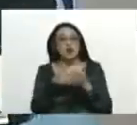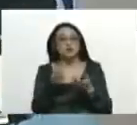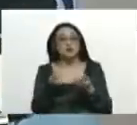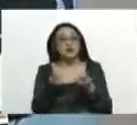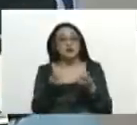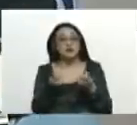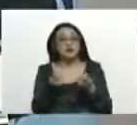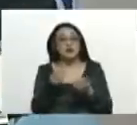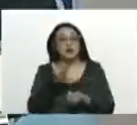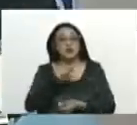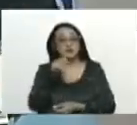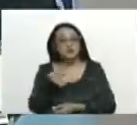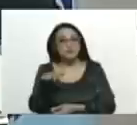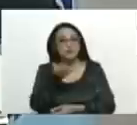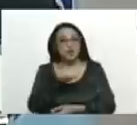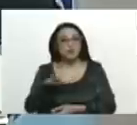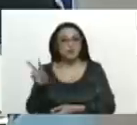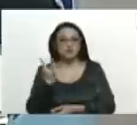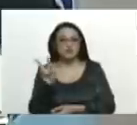del pueblo venezolano